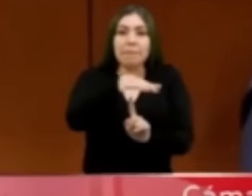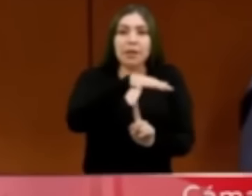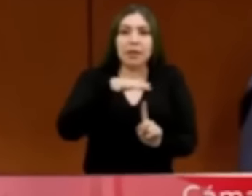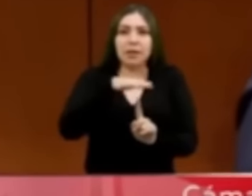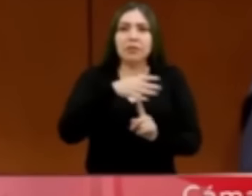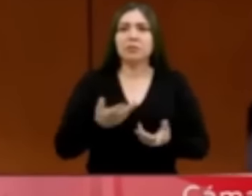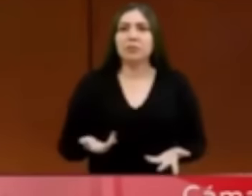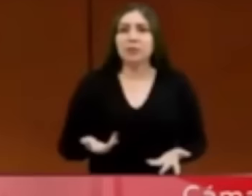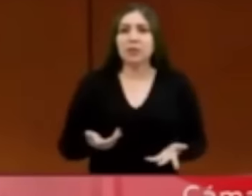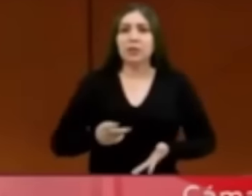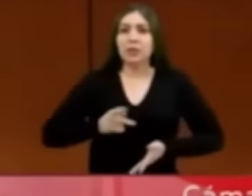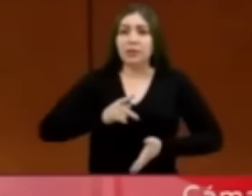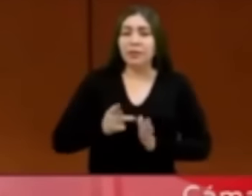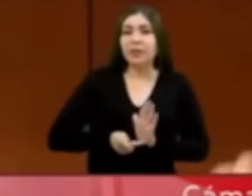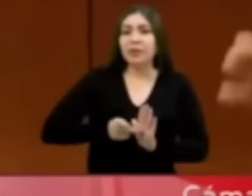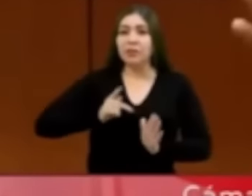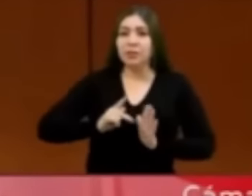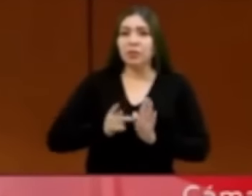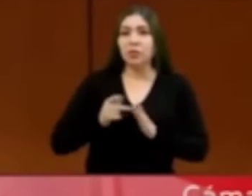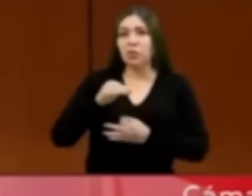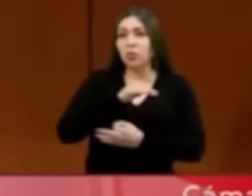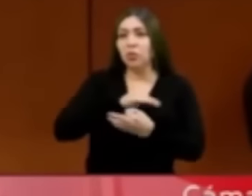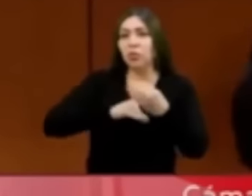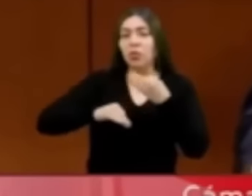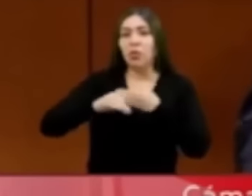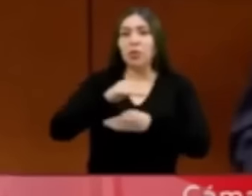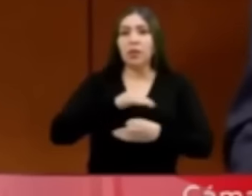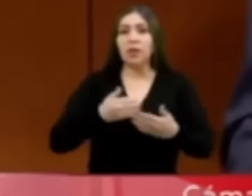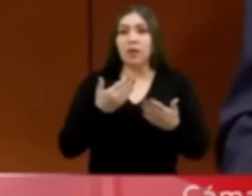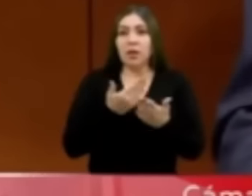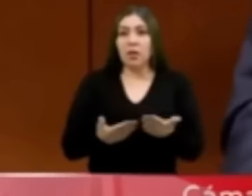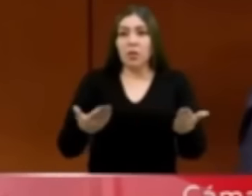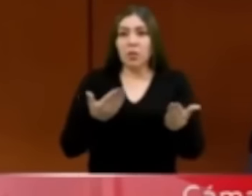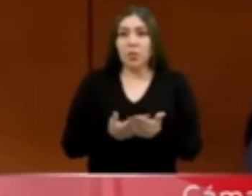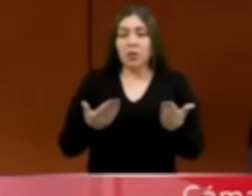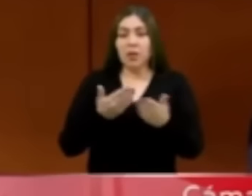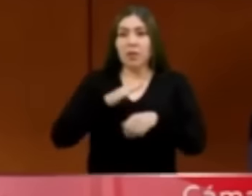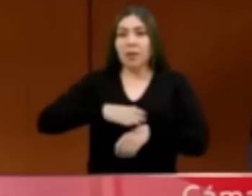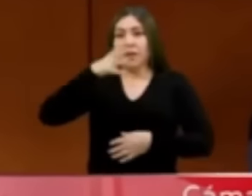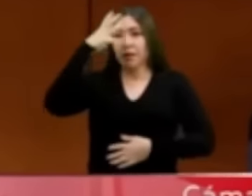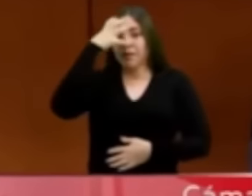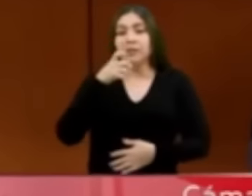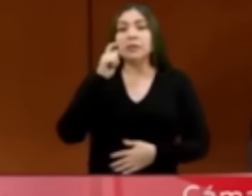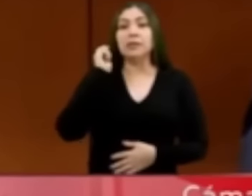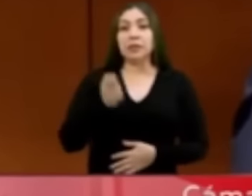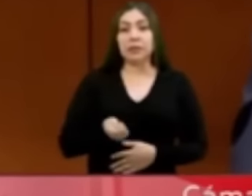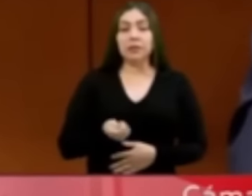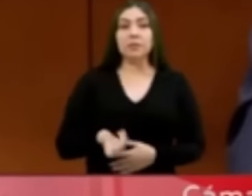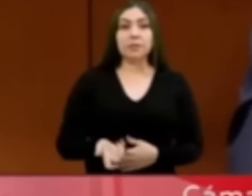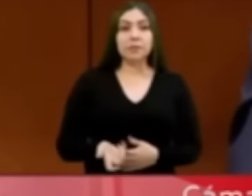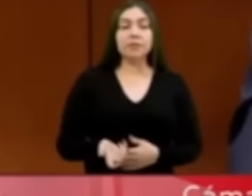Todas las veces. ¿Y qué es lo más triste, Miguel? Que siempre el